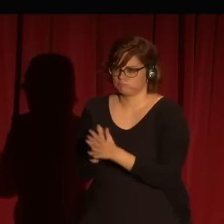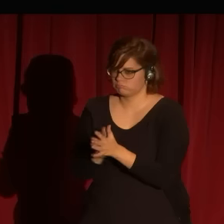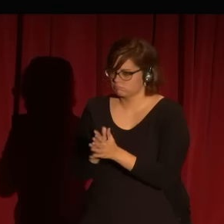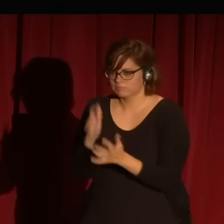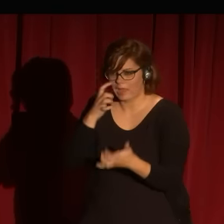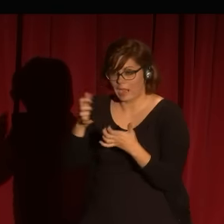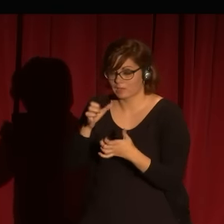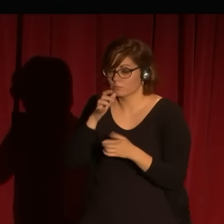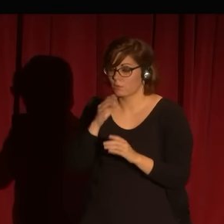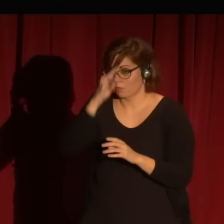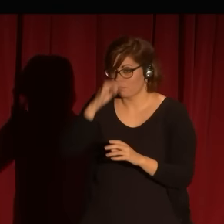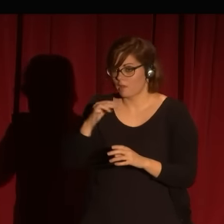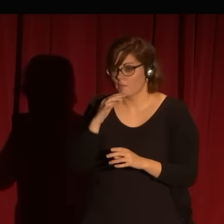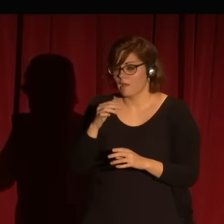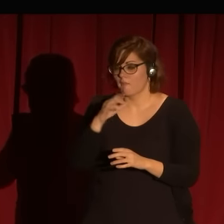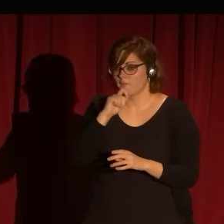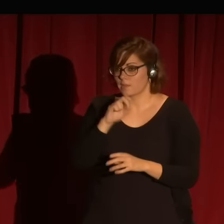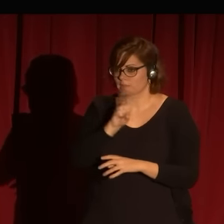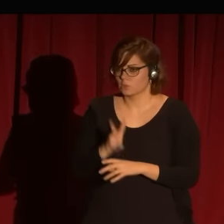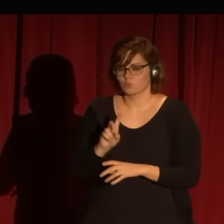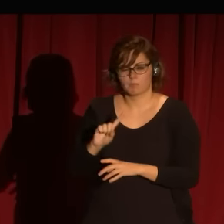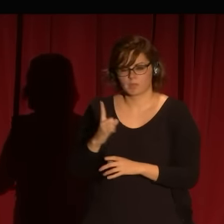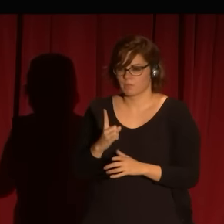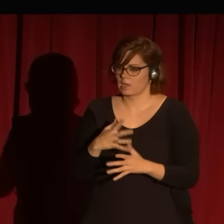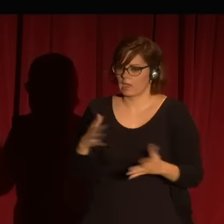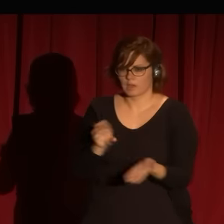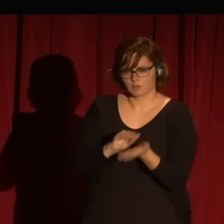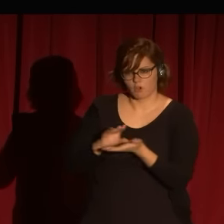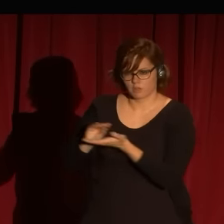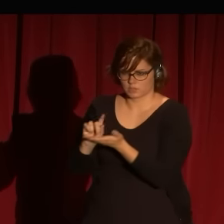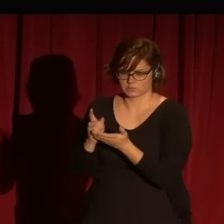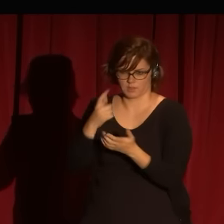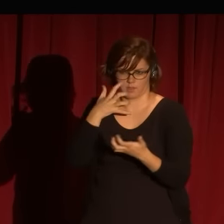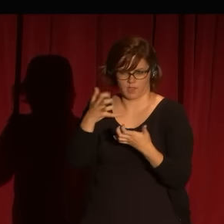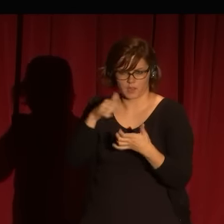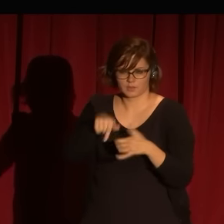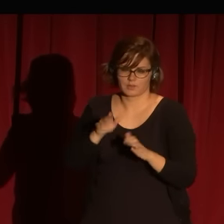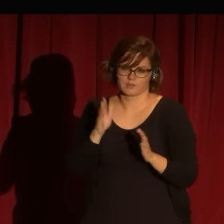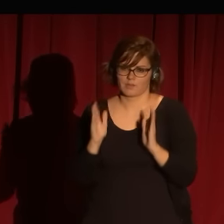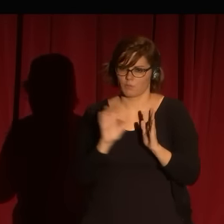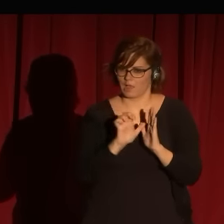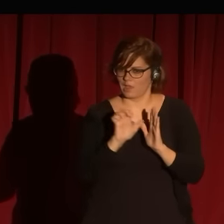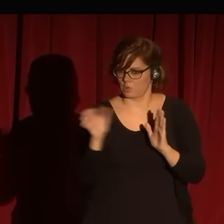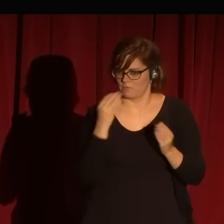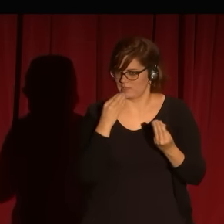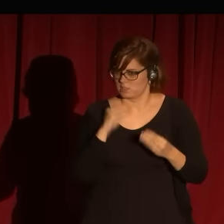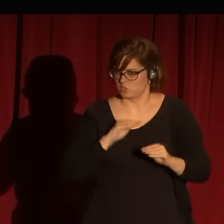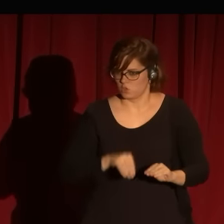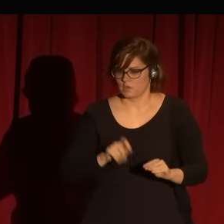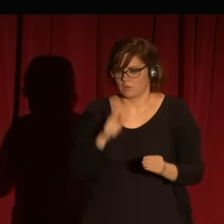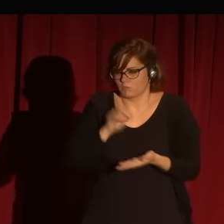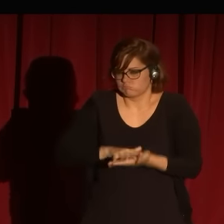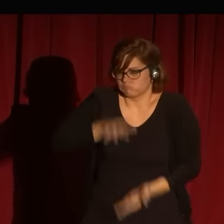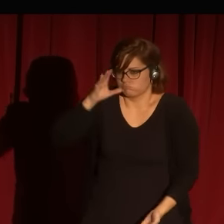Felipe segund es el primer gran gran coleccionista de pintura que que existe en la historia europea en términos de cantidad es heredero de Los grandes